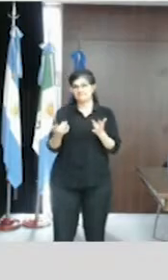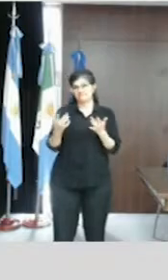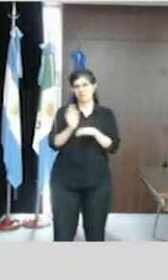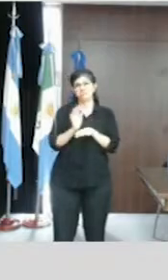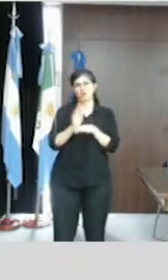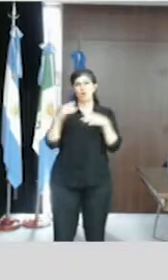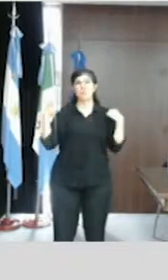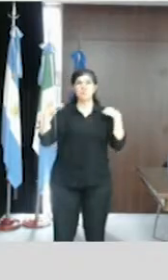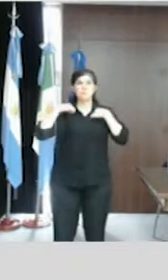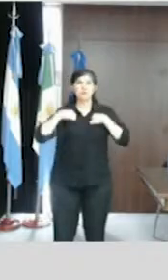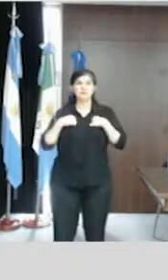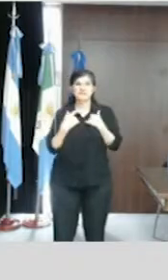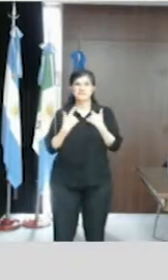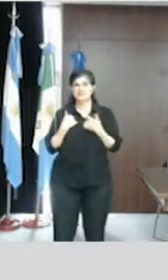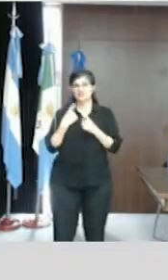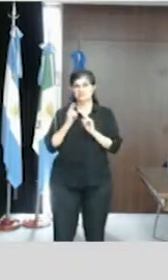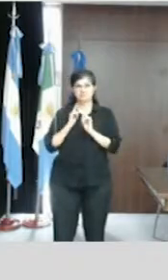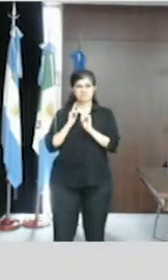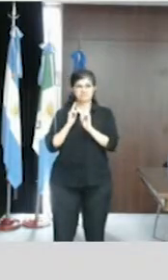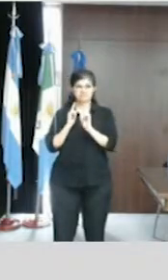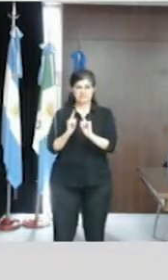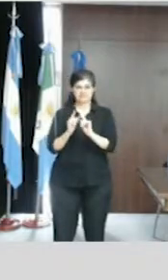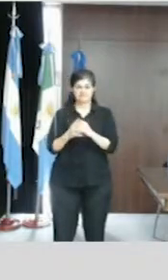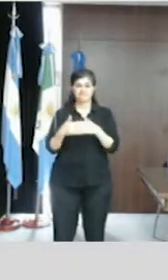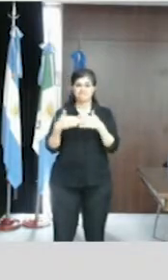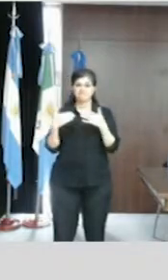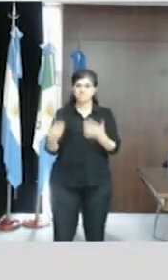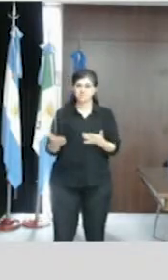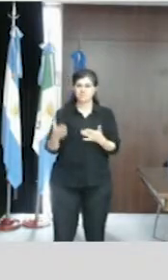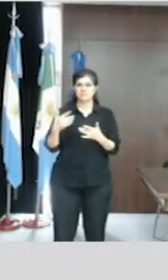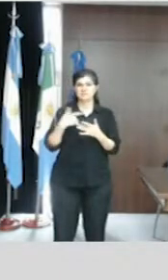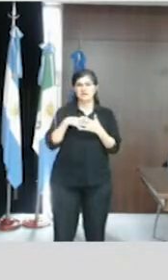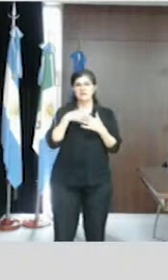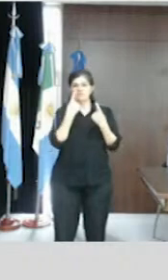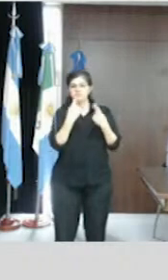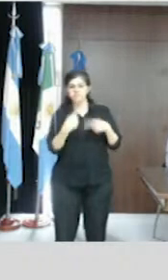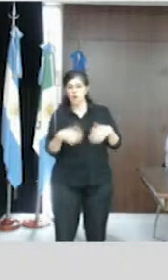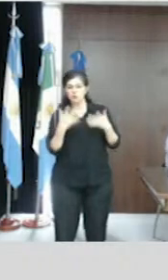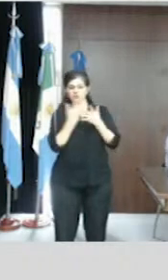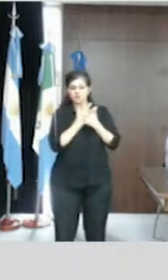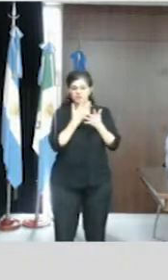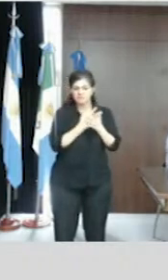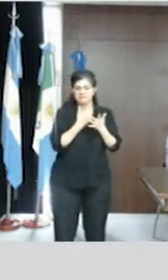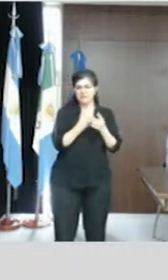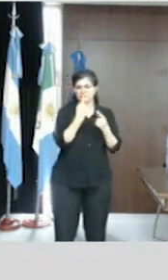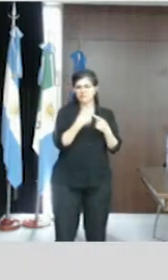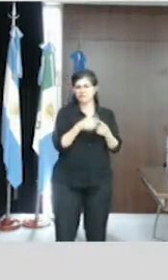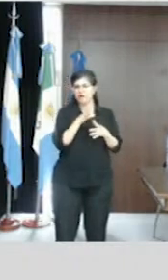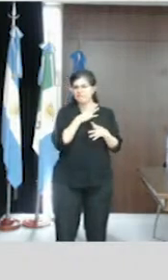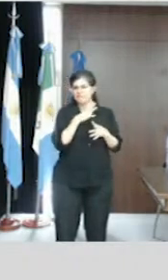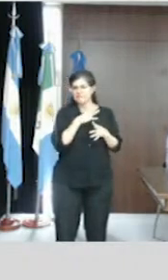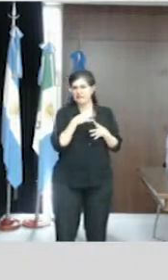Las experiencias de vida, las carencias y sufrimientos, al ser superados, se transforman en sensibilidad